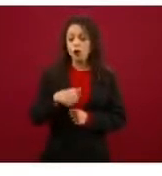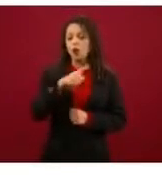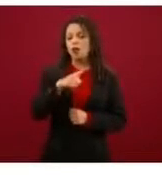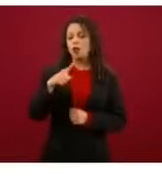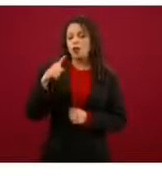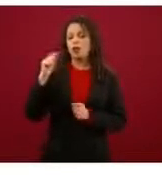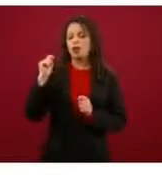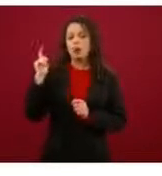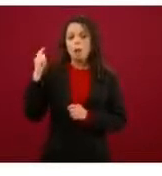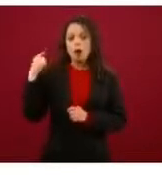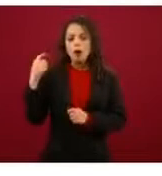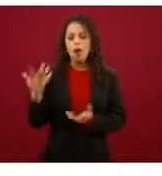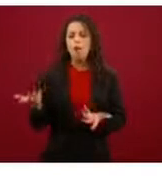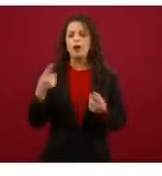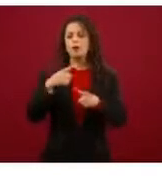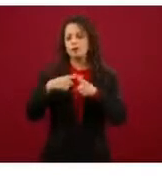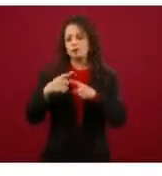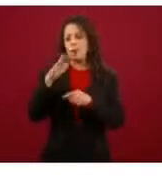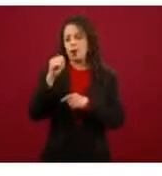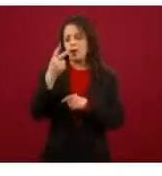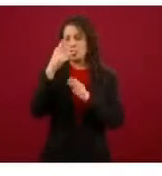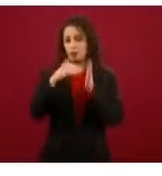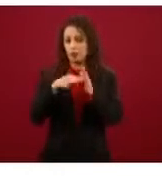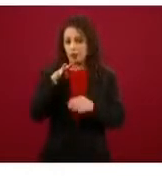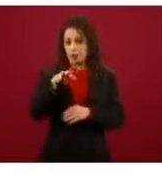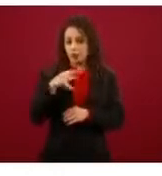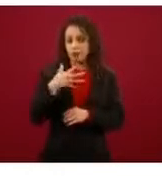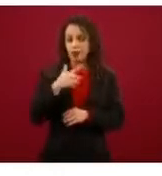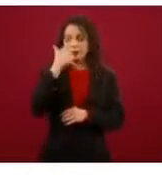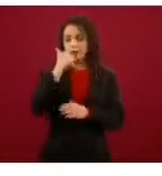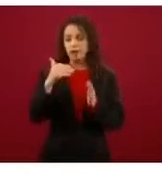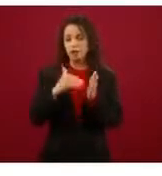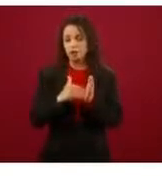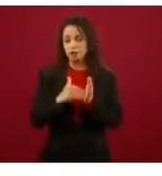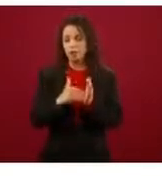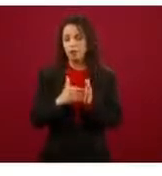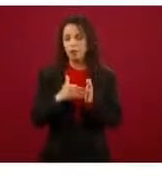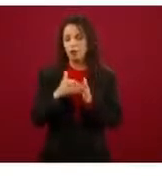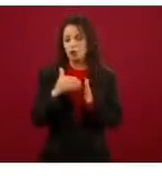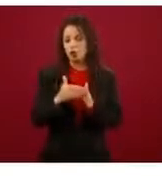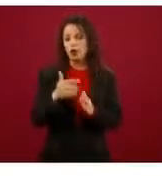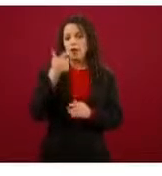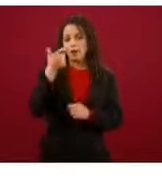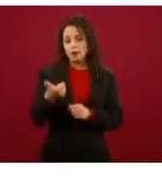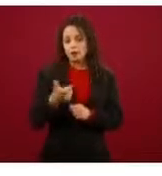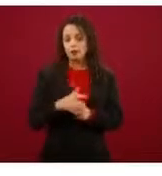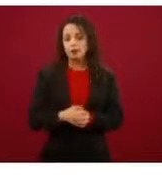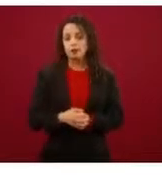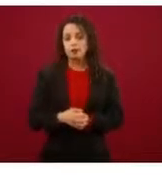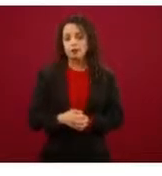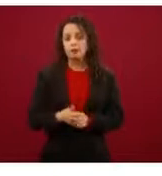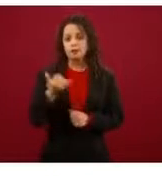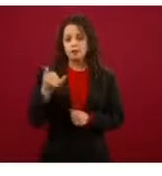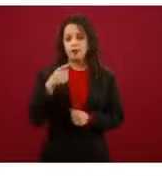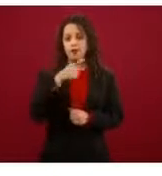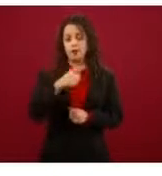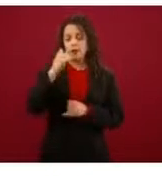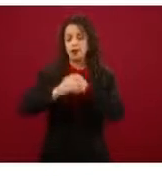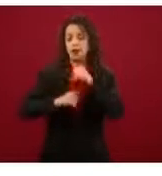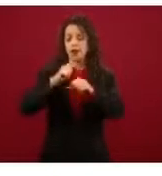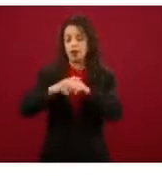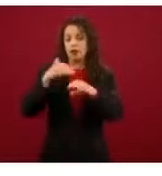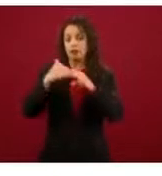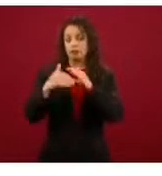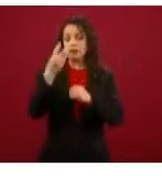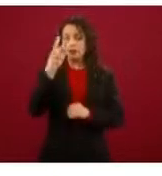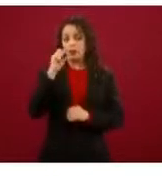de 2012 a 2019 por 7.083 millones de pesos y a partir de ahí transferencias internacionales por 3.8